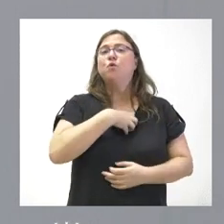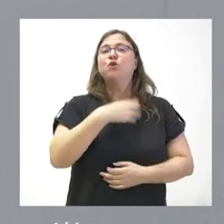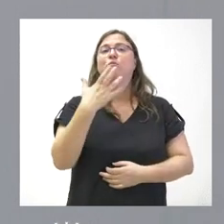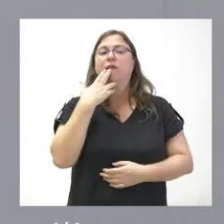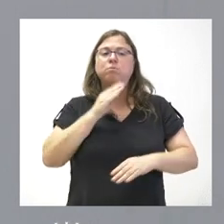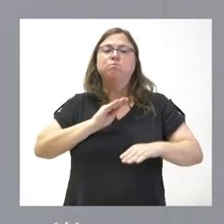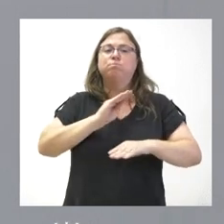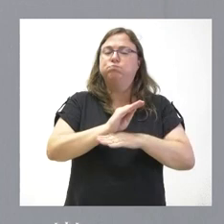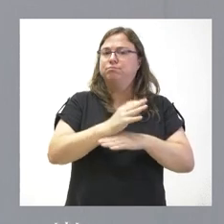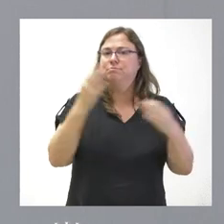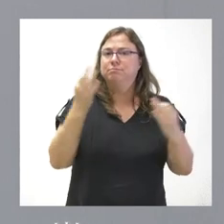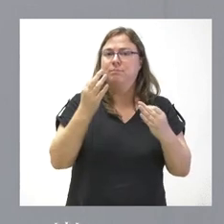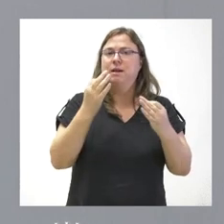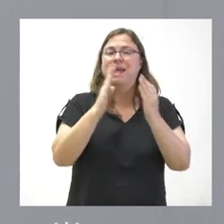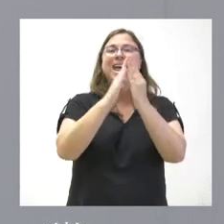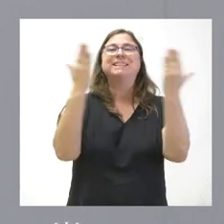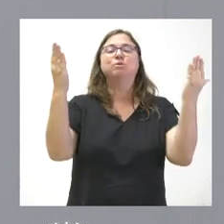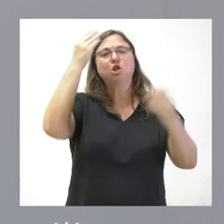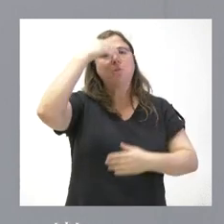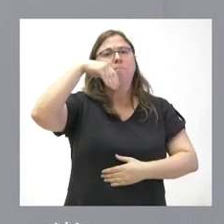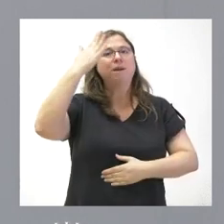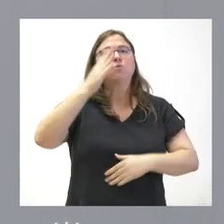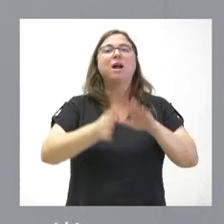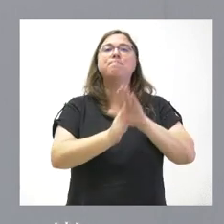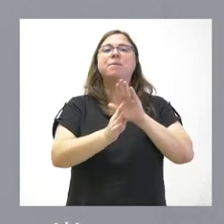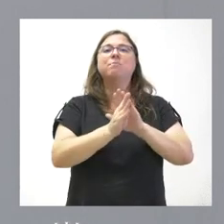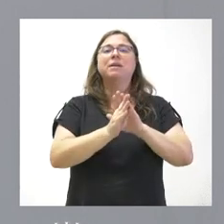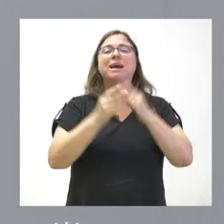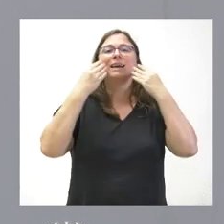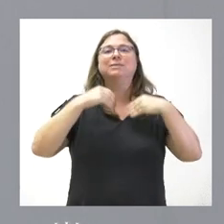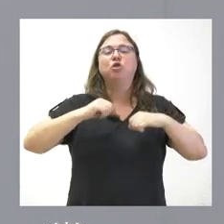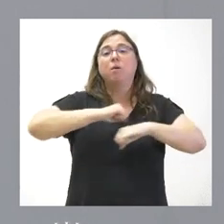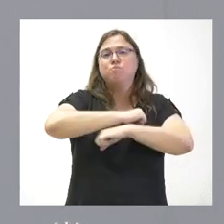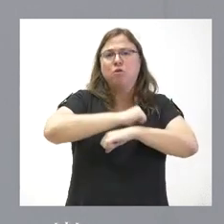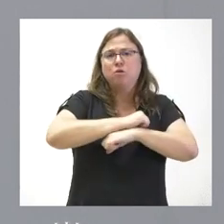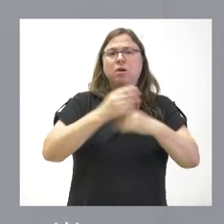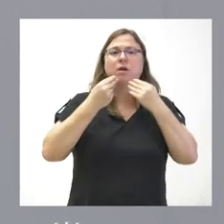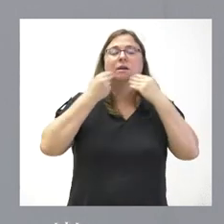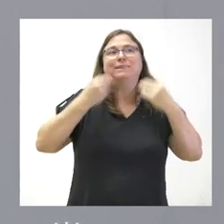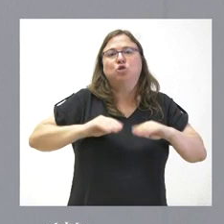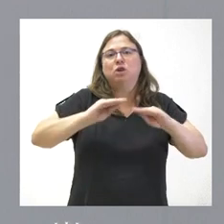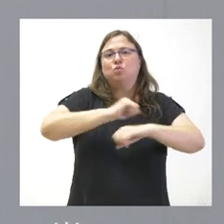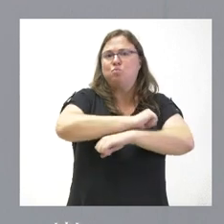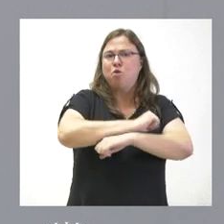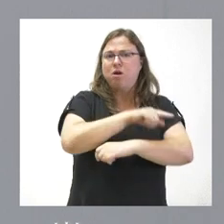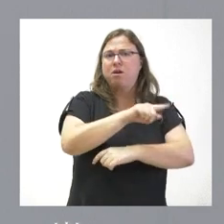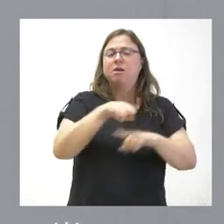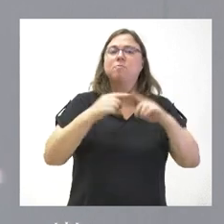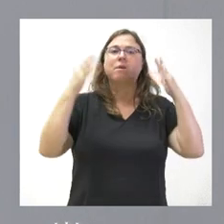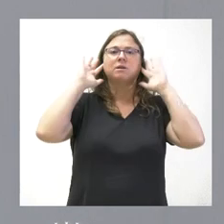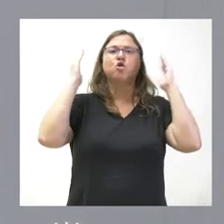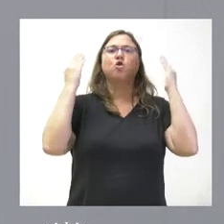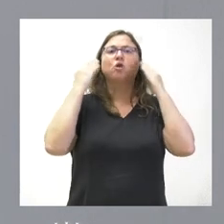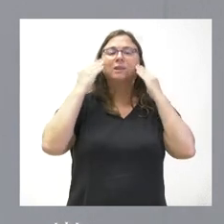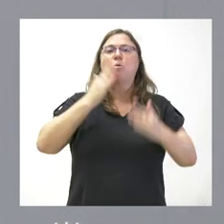financiar una exposición virtual permanente sobre la historia del monacato la edición del libro historia del monacato un congreso de patrimonio del